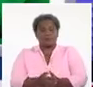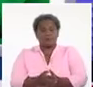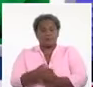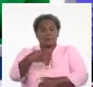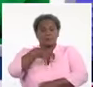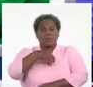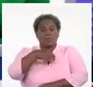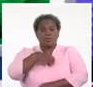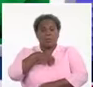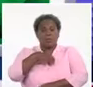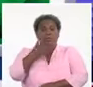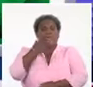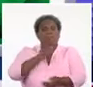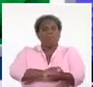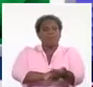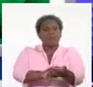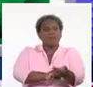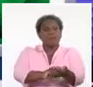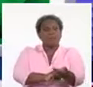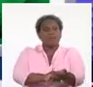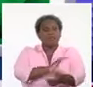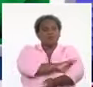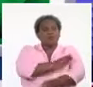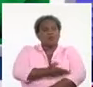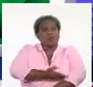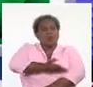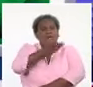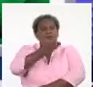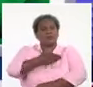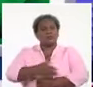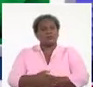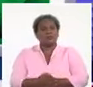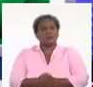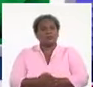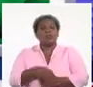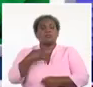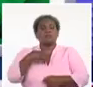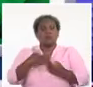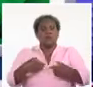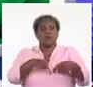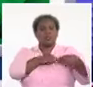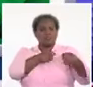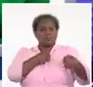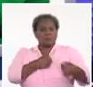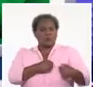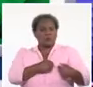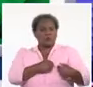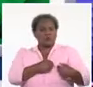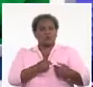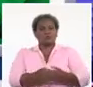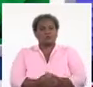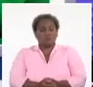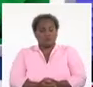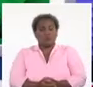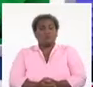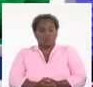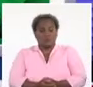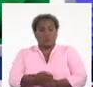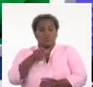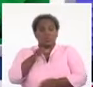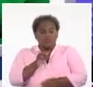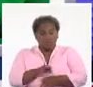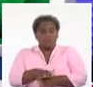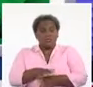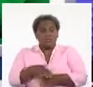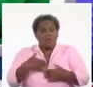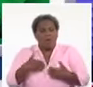de diabetes mellitus, hipertensión arterial y cardiopatía isquémica, que inicialmente tuvo decaimiento y